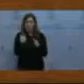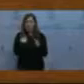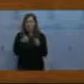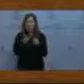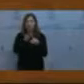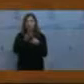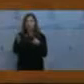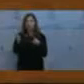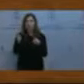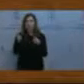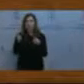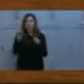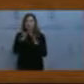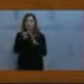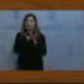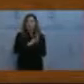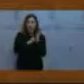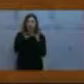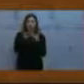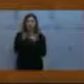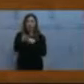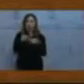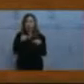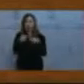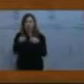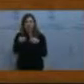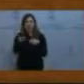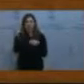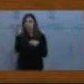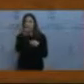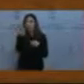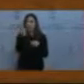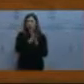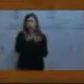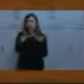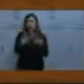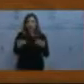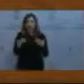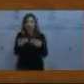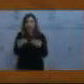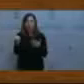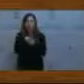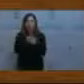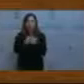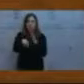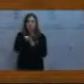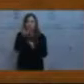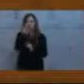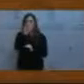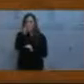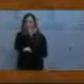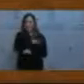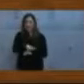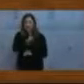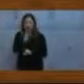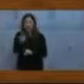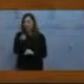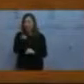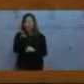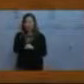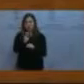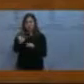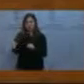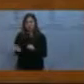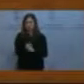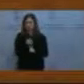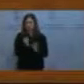escolar, libros de texto, matrículas en escuelas infantiles y otras inversiones. Creo, señora consejera, sinceramente, que nada